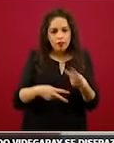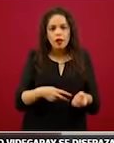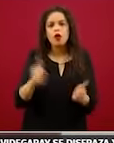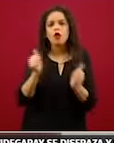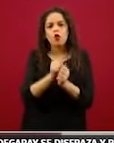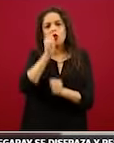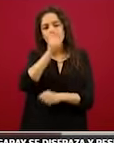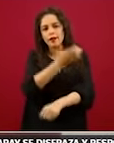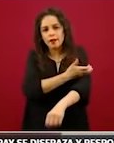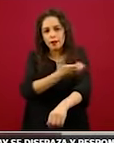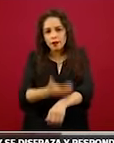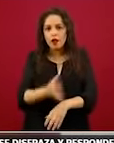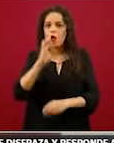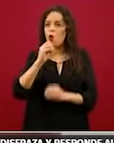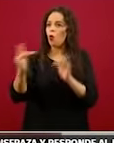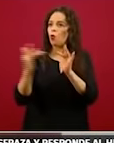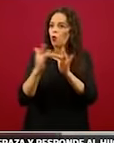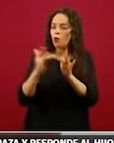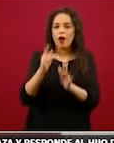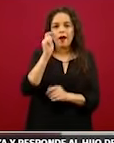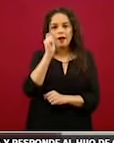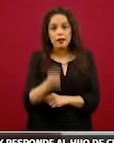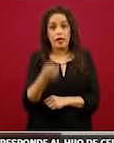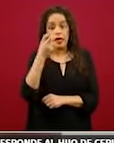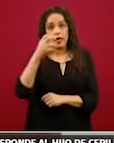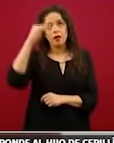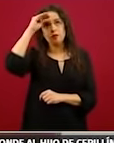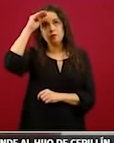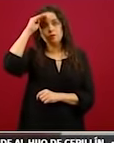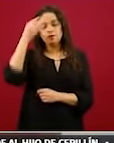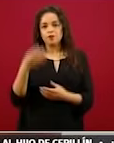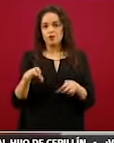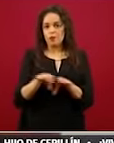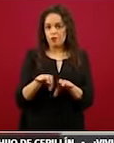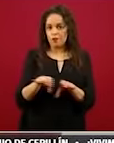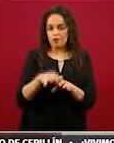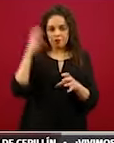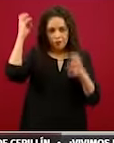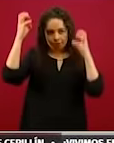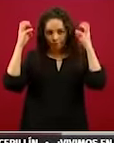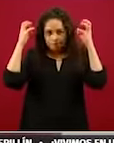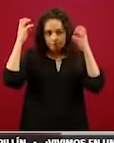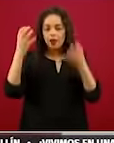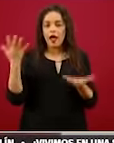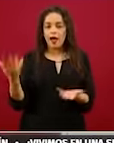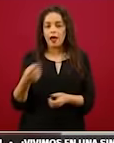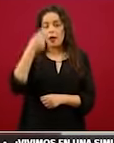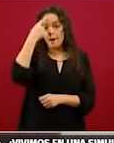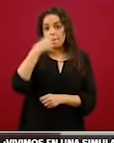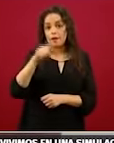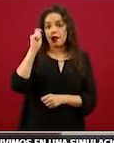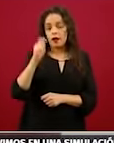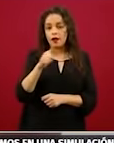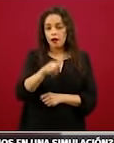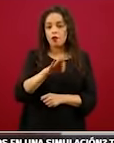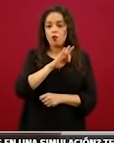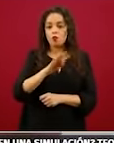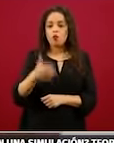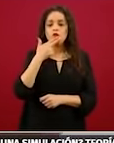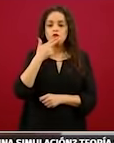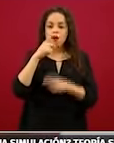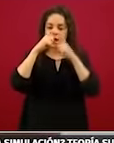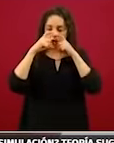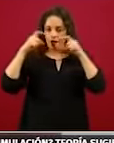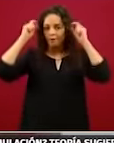estar en contacto. Entonces, pensar en esta parte y la capacidad de implementación y el tipo de cubrebocas también